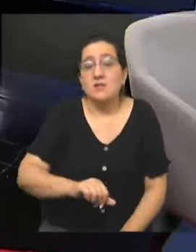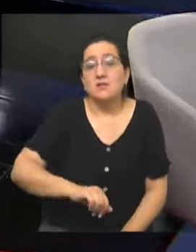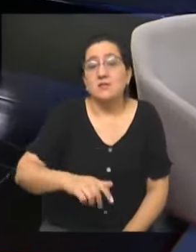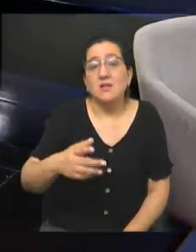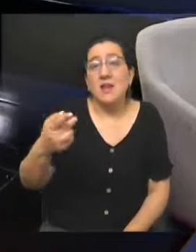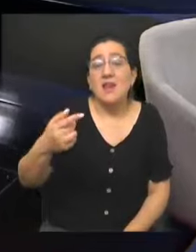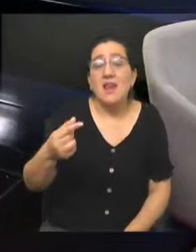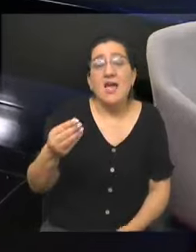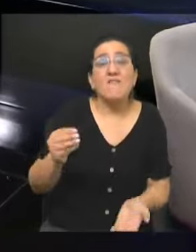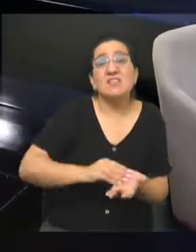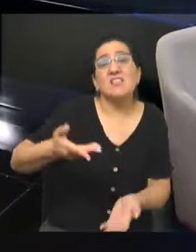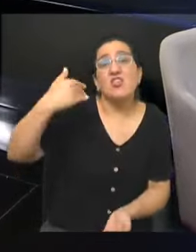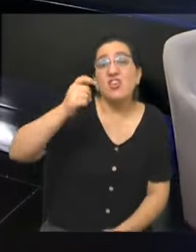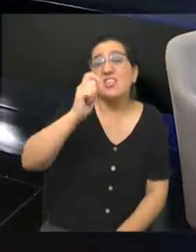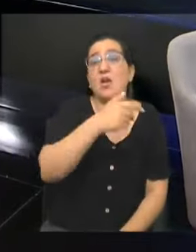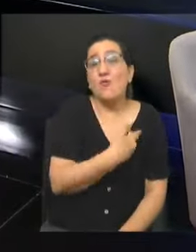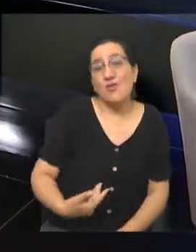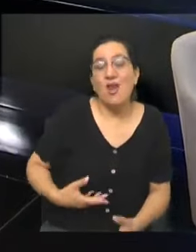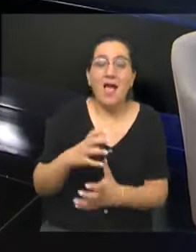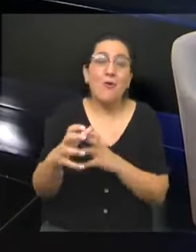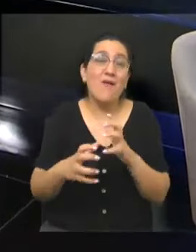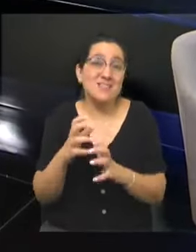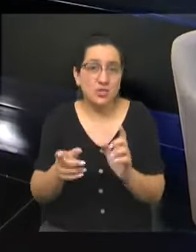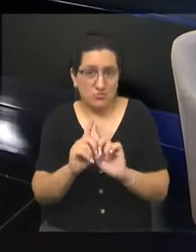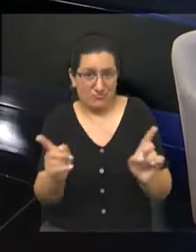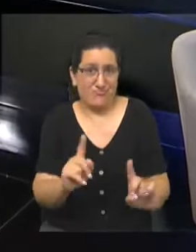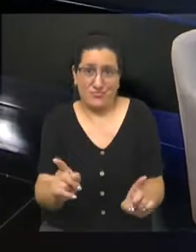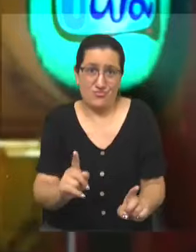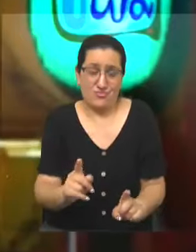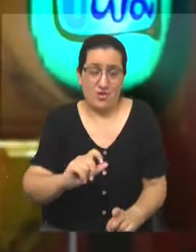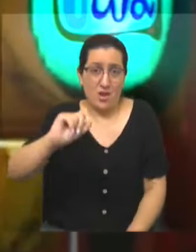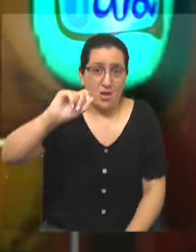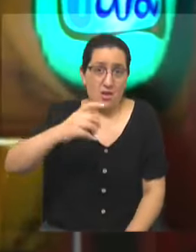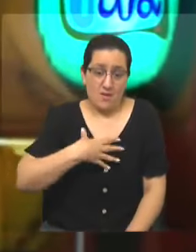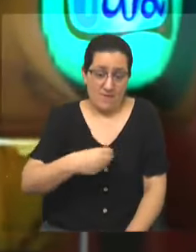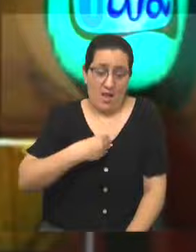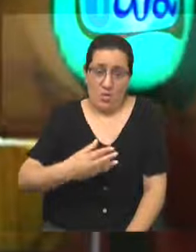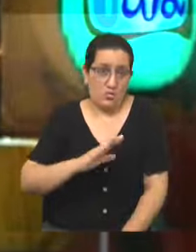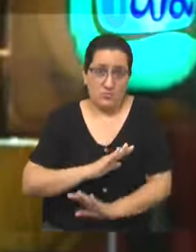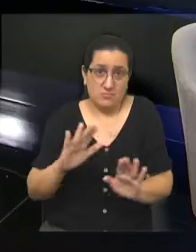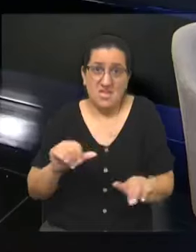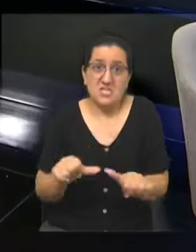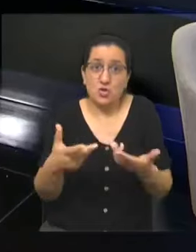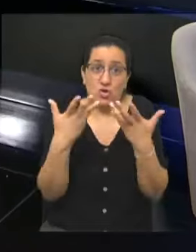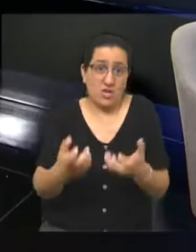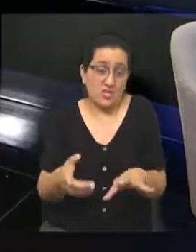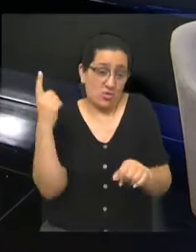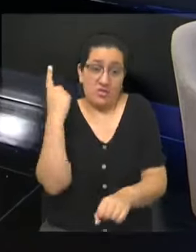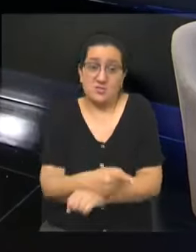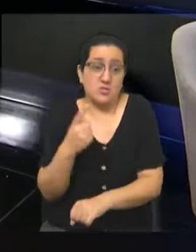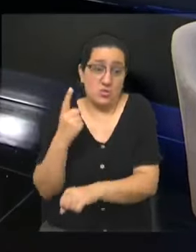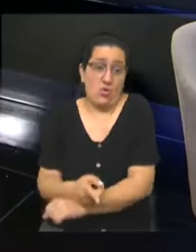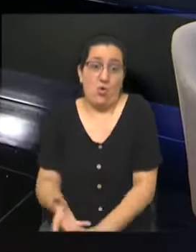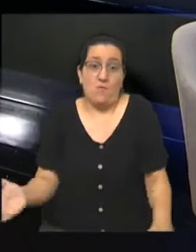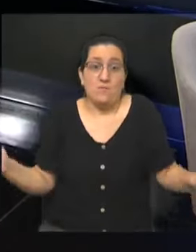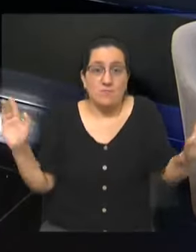La vez pasada, ¿quién gobernó? ¿La coalición? No, gobernó el Partido Nacional, hizo lo que quiso. Entonces no me jodan.